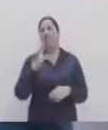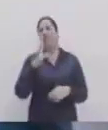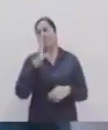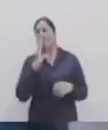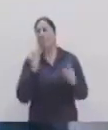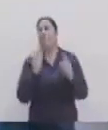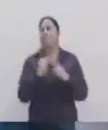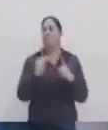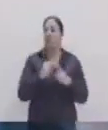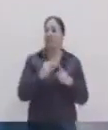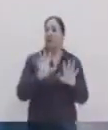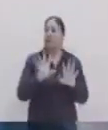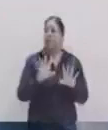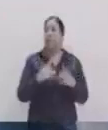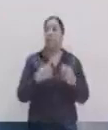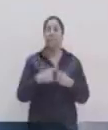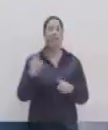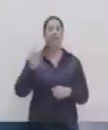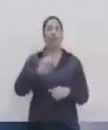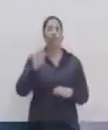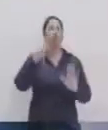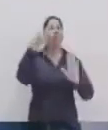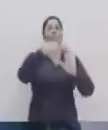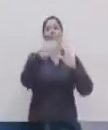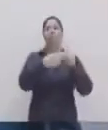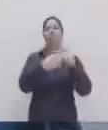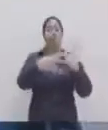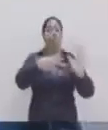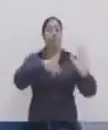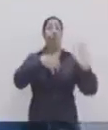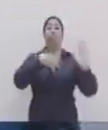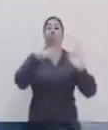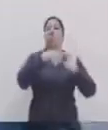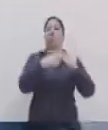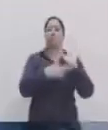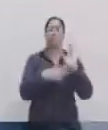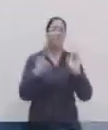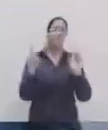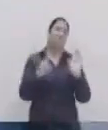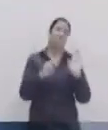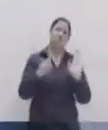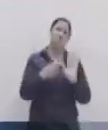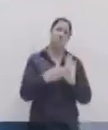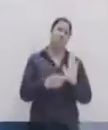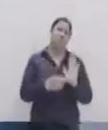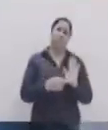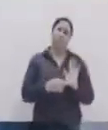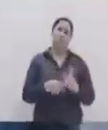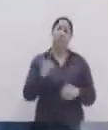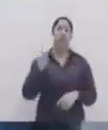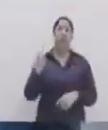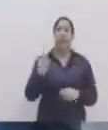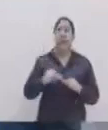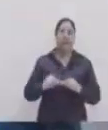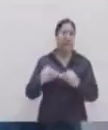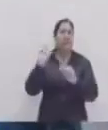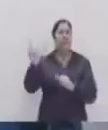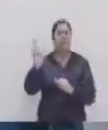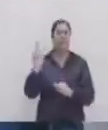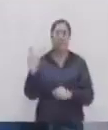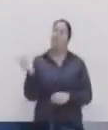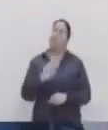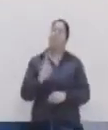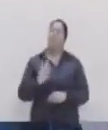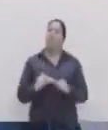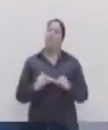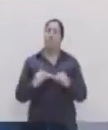así, no es una regla. Se establece como una propiedad, pero no es adecuado decir que así va a ser siempre.